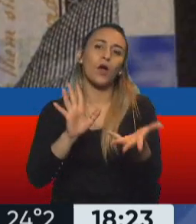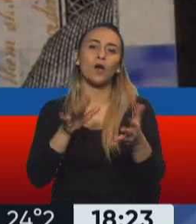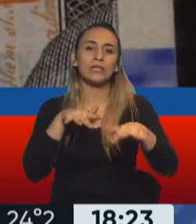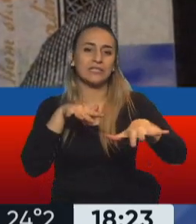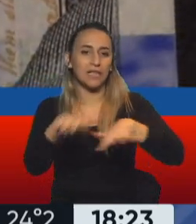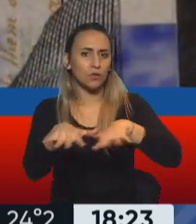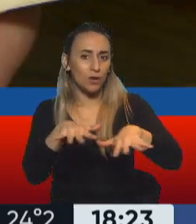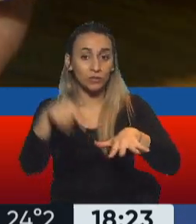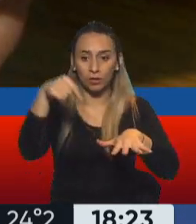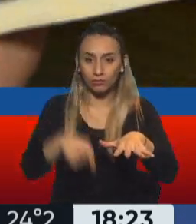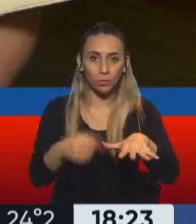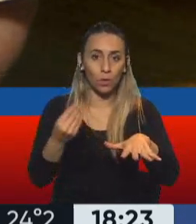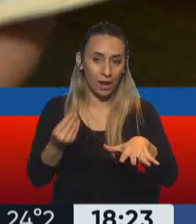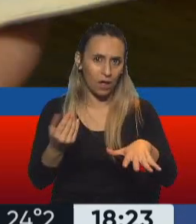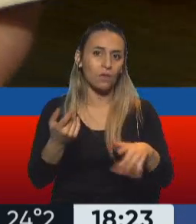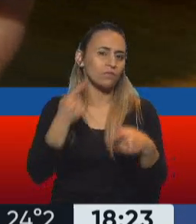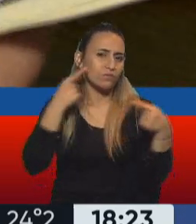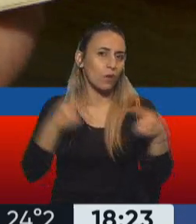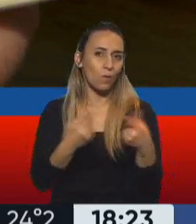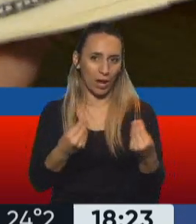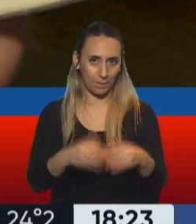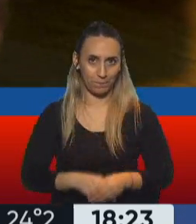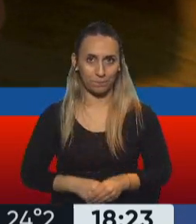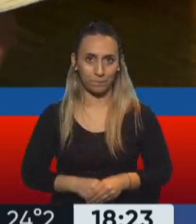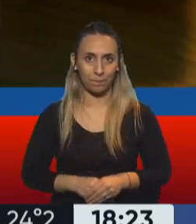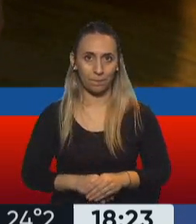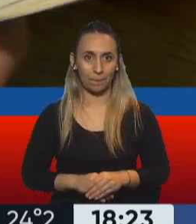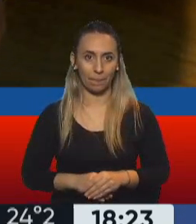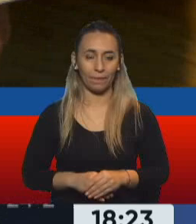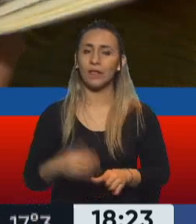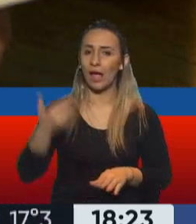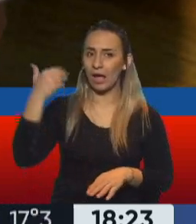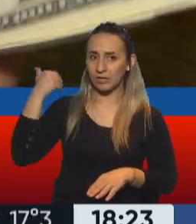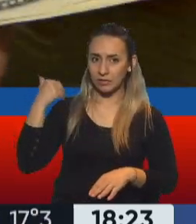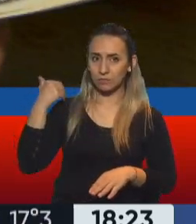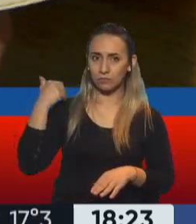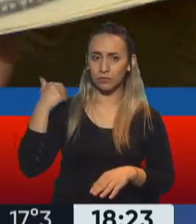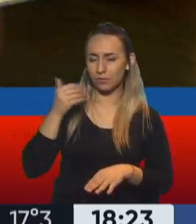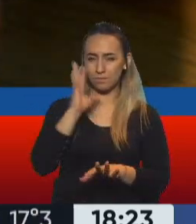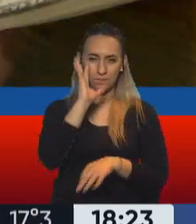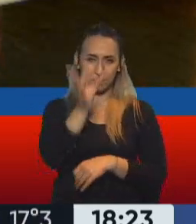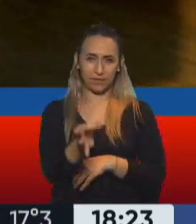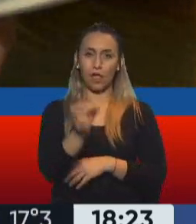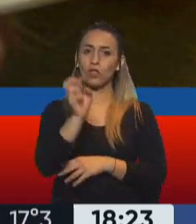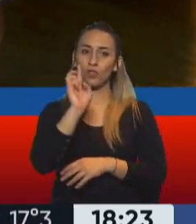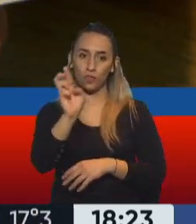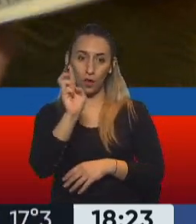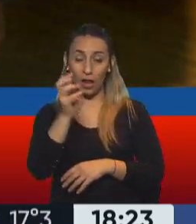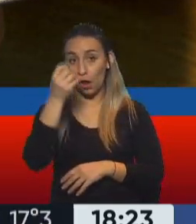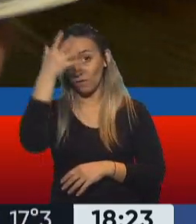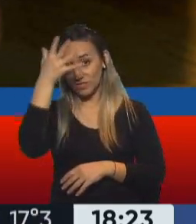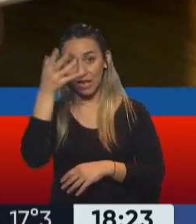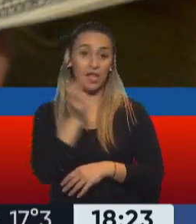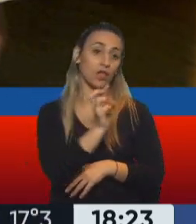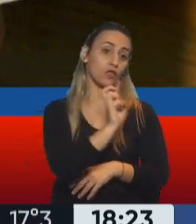contexto en el que se dan y el objetivo que se está buscando. Bien. A ver, desde hace un tiempo que se está viendo que la brecha entre el dólar oficial